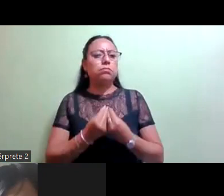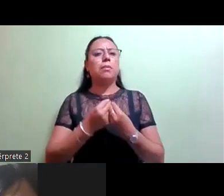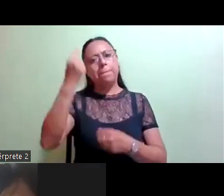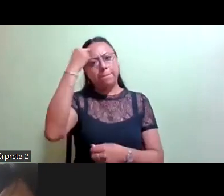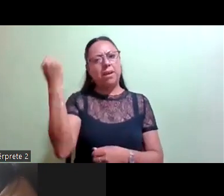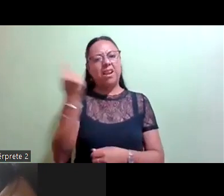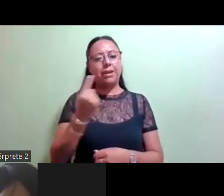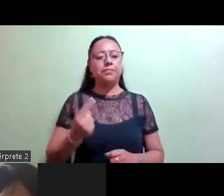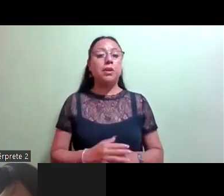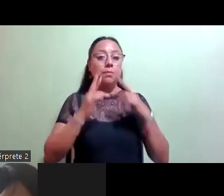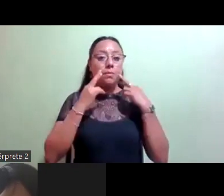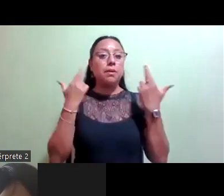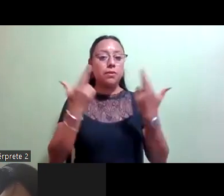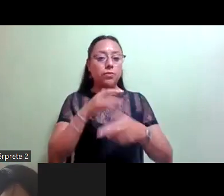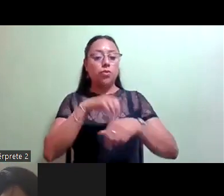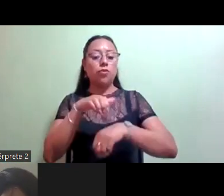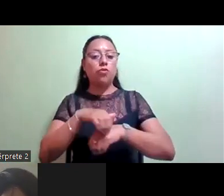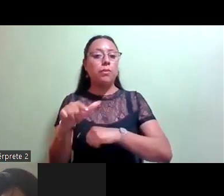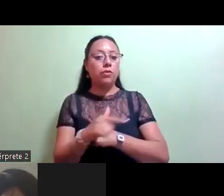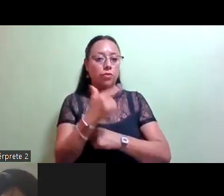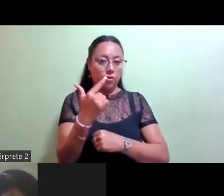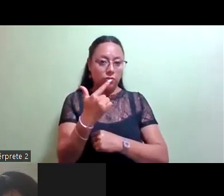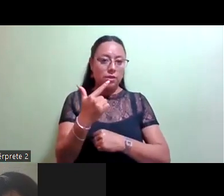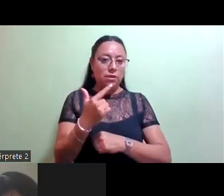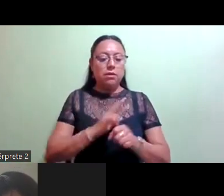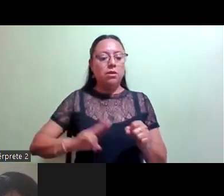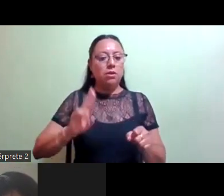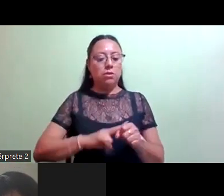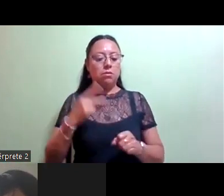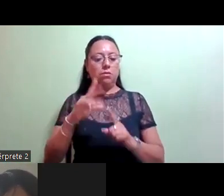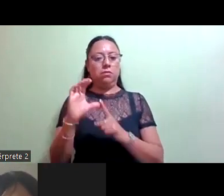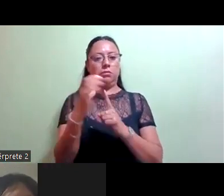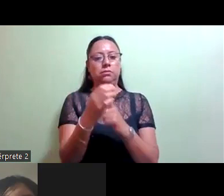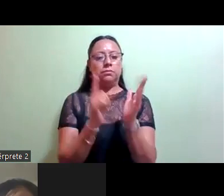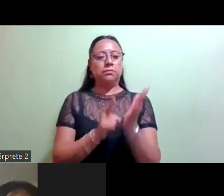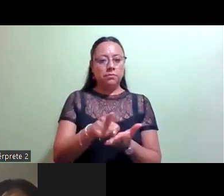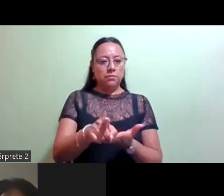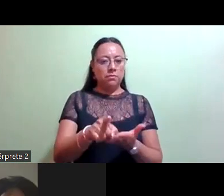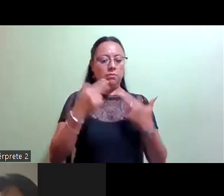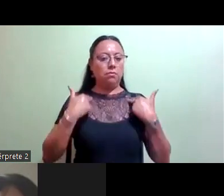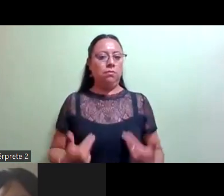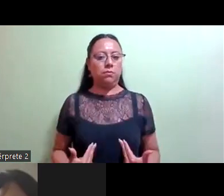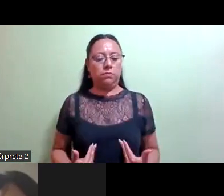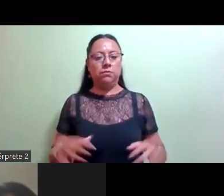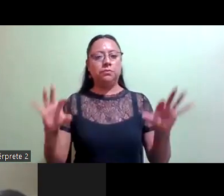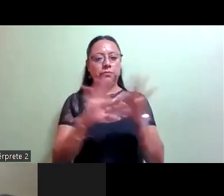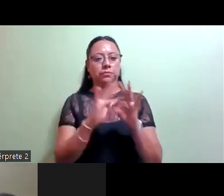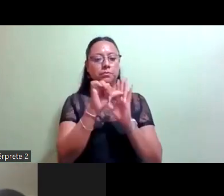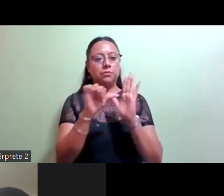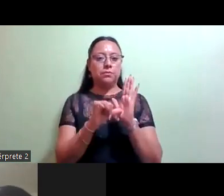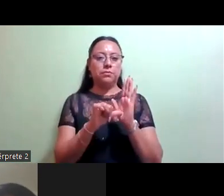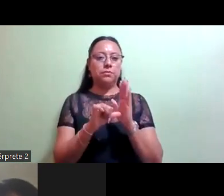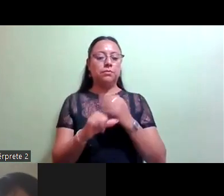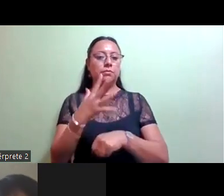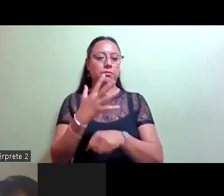cabo la 12ª sesión ordinaria de la Comisión de Derechos Humanos, de conformidad con el artículo